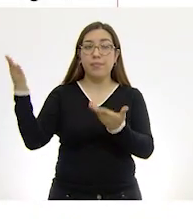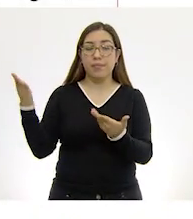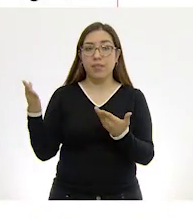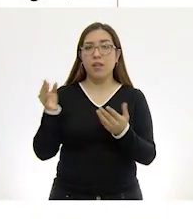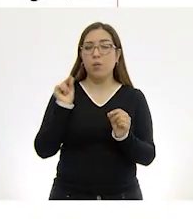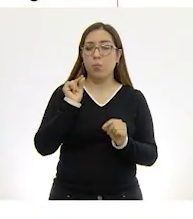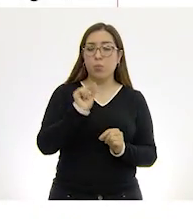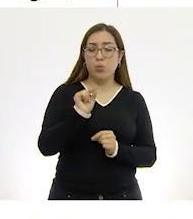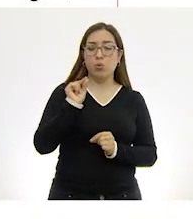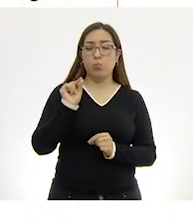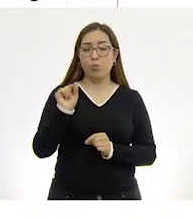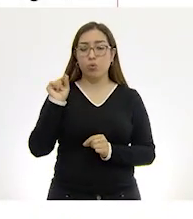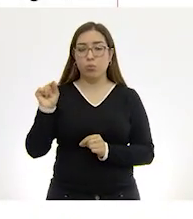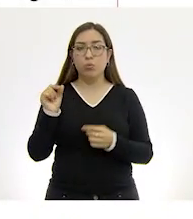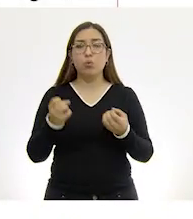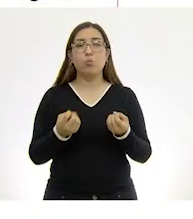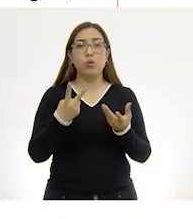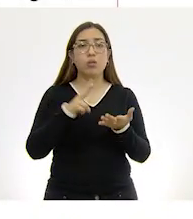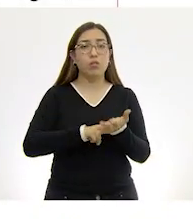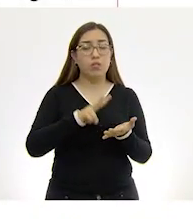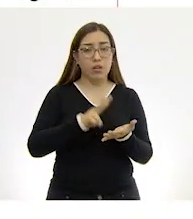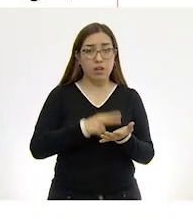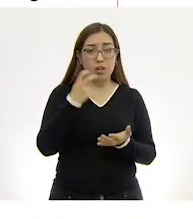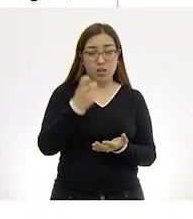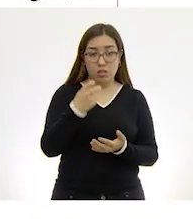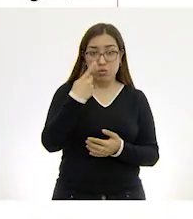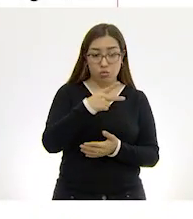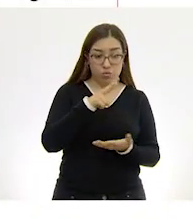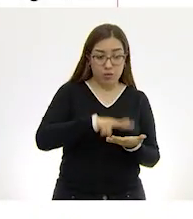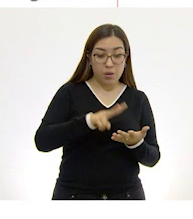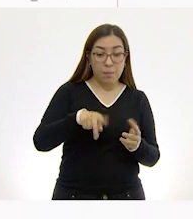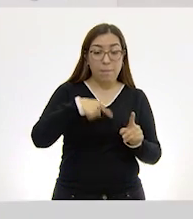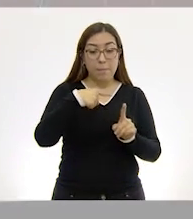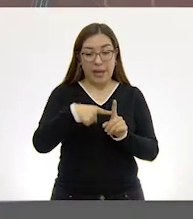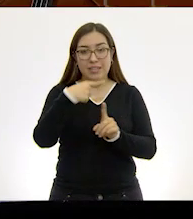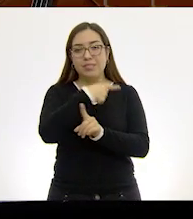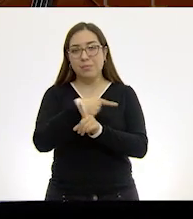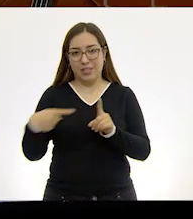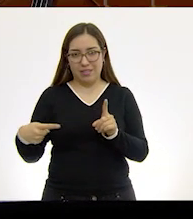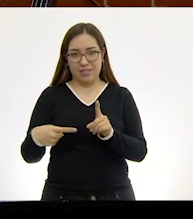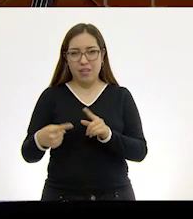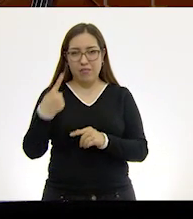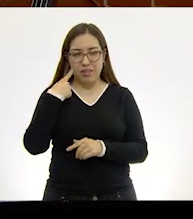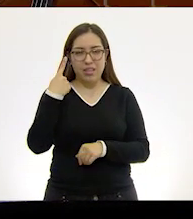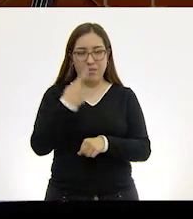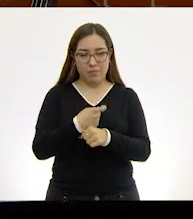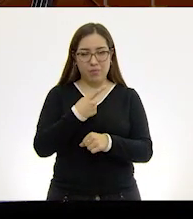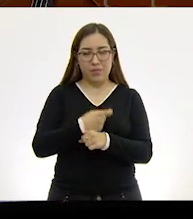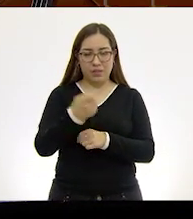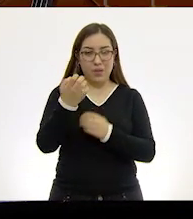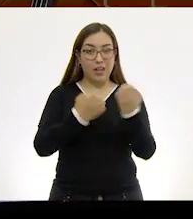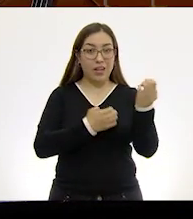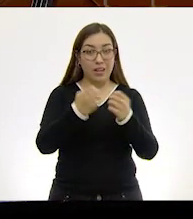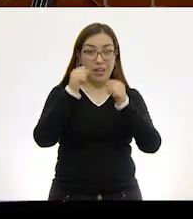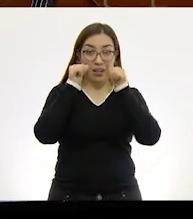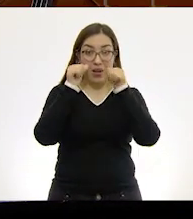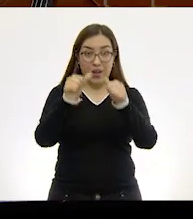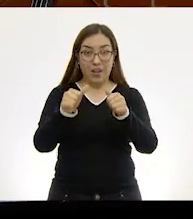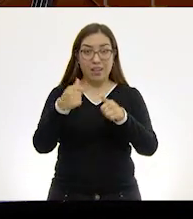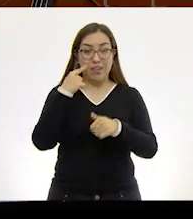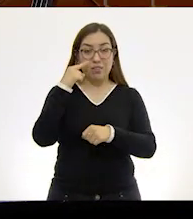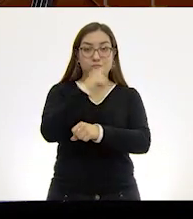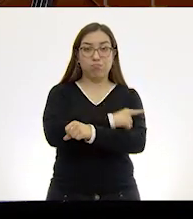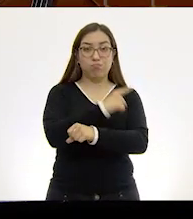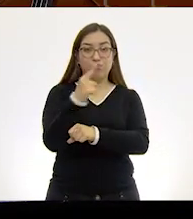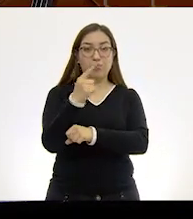que llevan puntillo duran su valor más la mitad de su valor. Ejercicio número 1. Atentos que el compás es